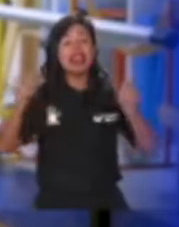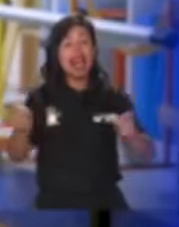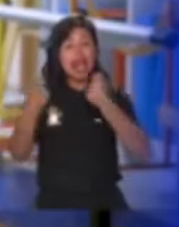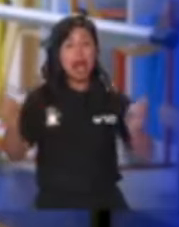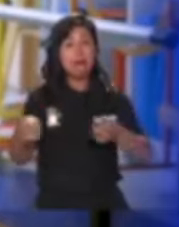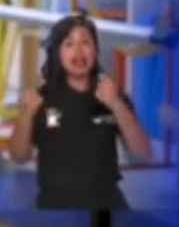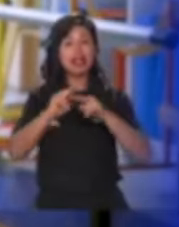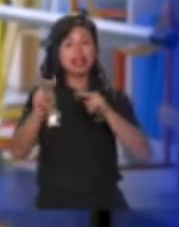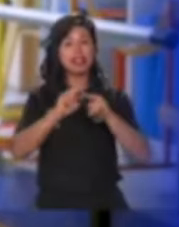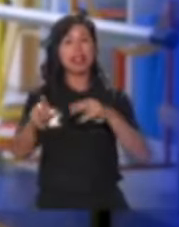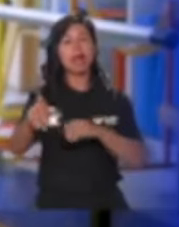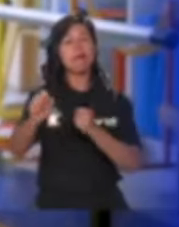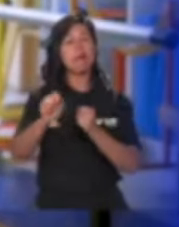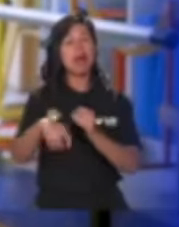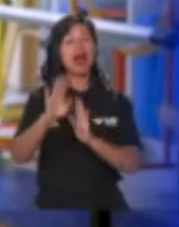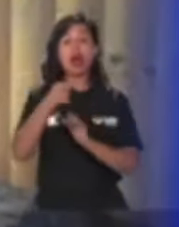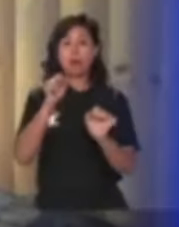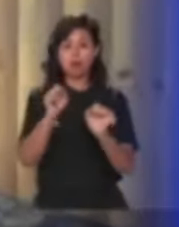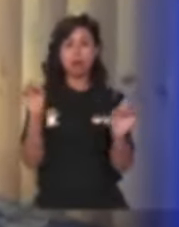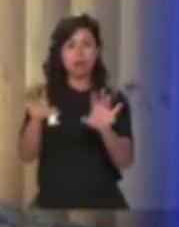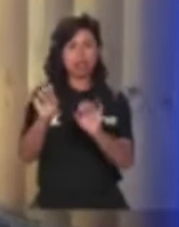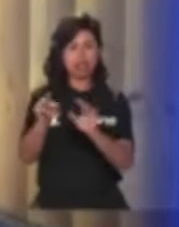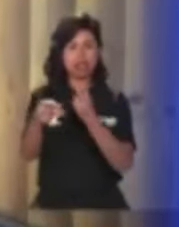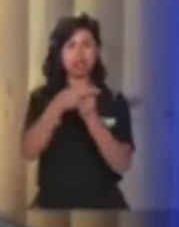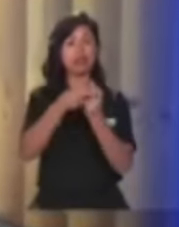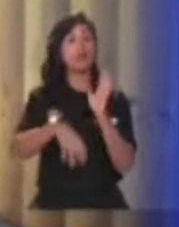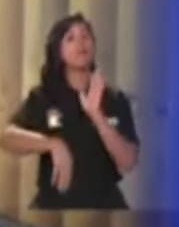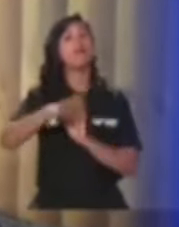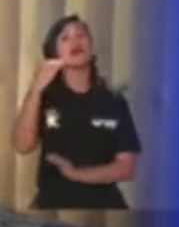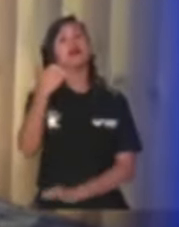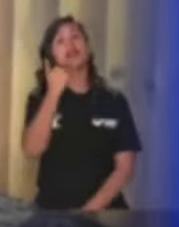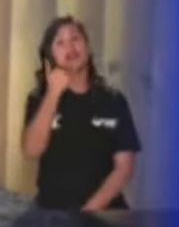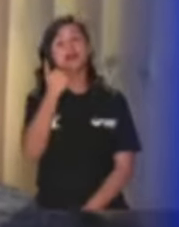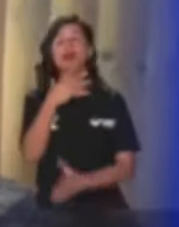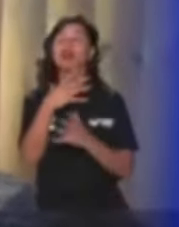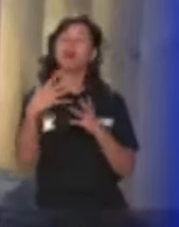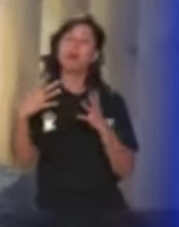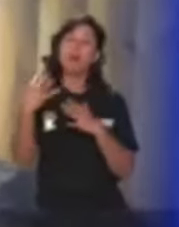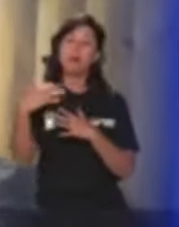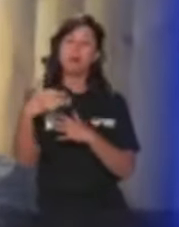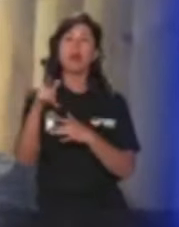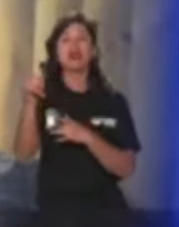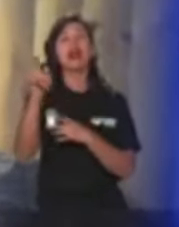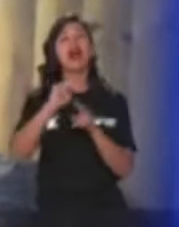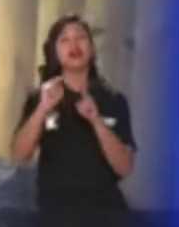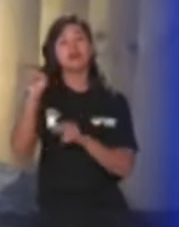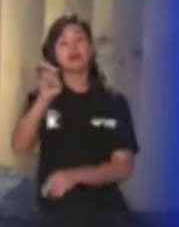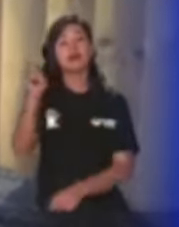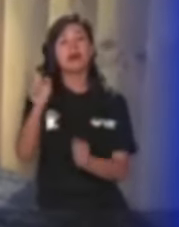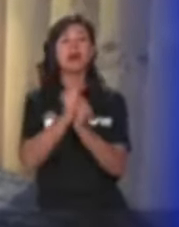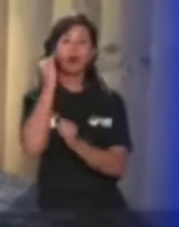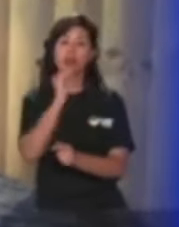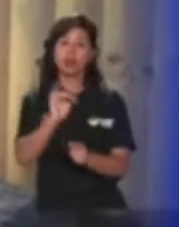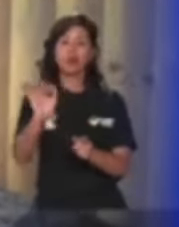que dentro de todo lo que podemos enseñar nosotros en Teletón, es súper importante lo que hacen los padres con los niños y se